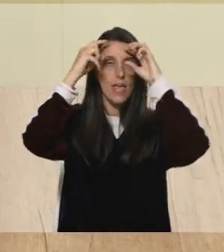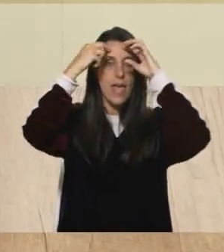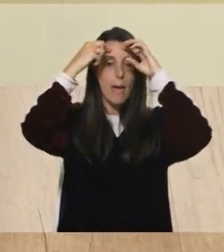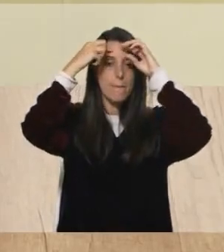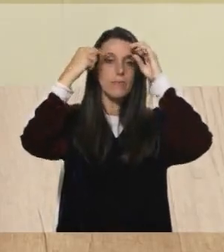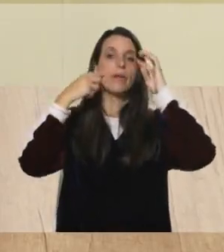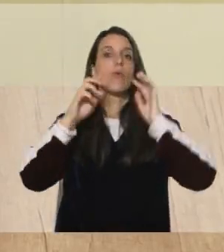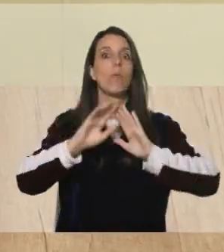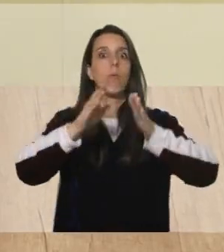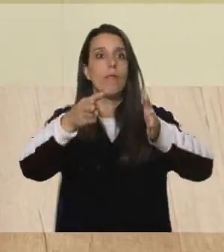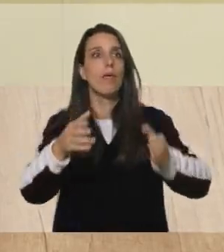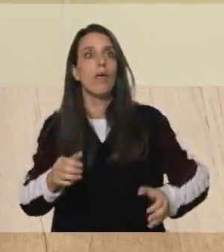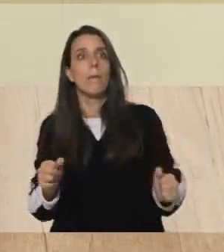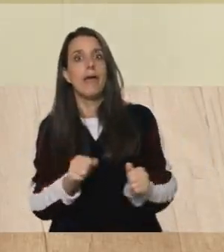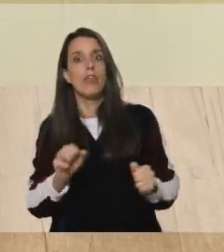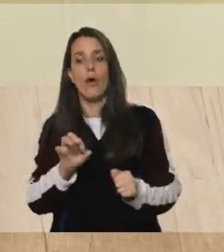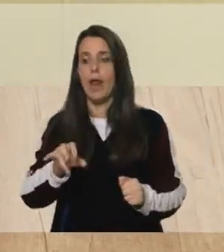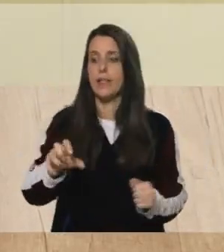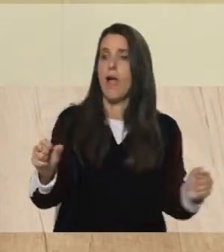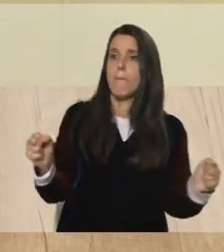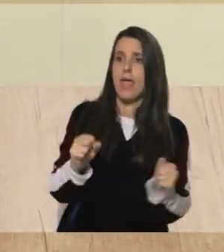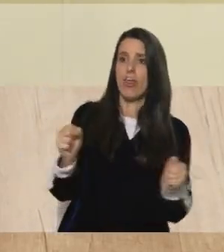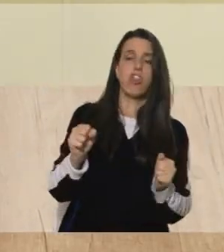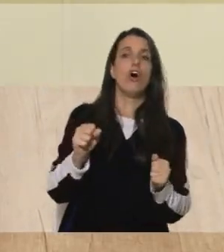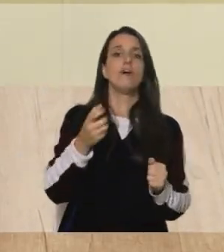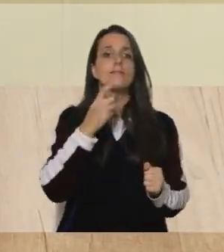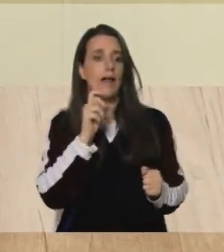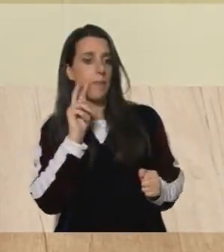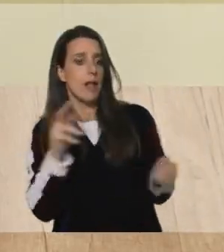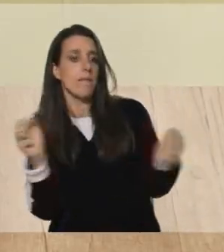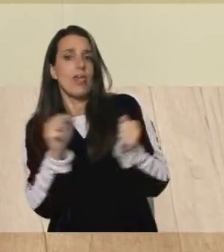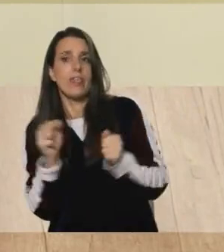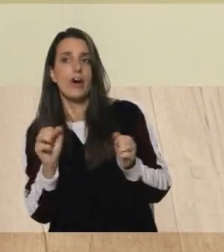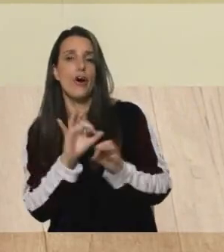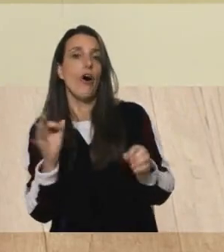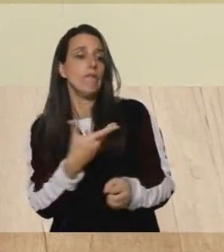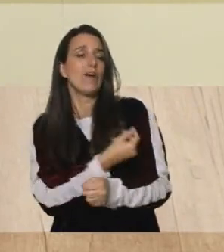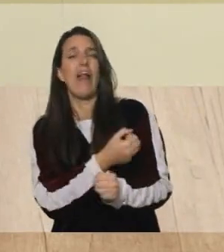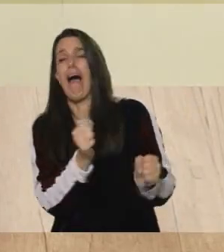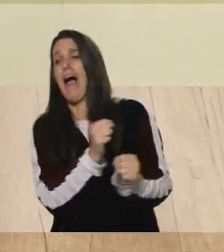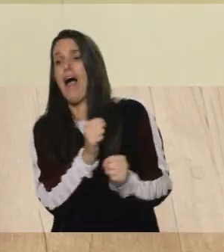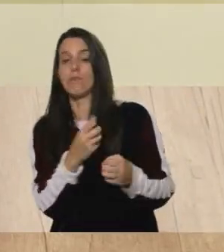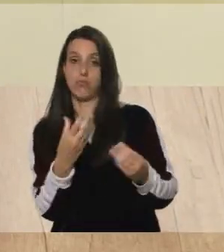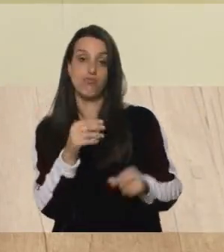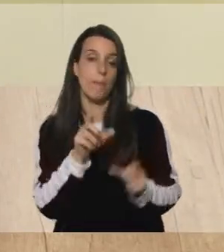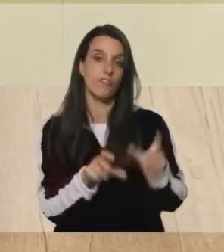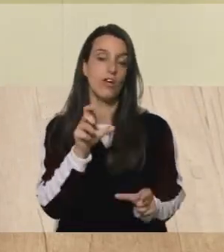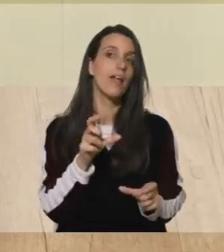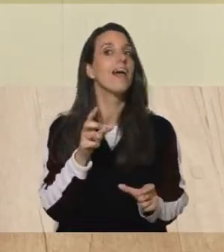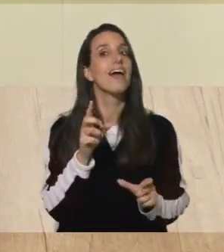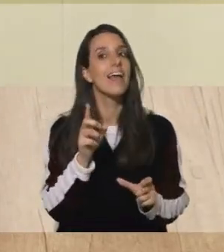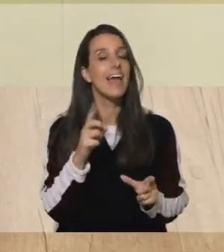para cruzar un puente que tiene miedo de una araña que tiene miedo de la sangre o que tiene miedo a vacunarse que eso sucedió bastante ahora